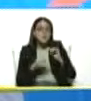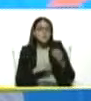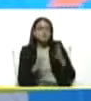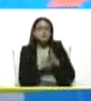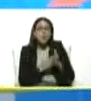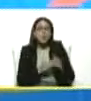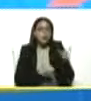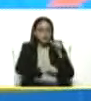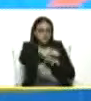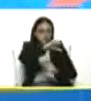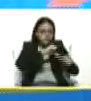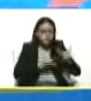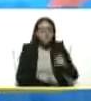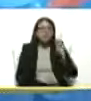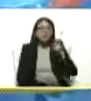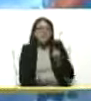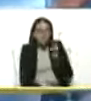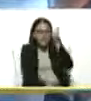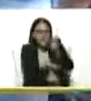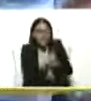para la inversión social,